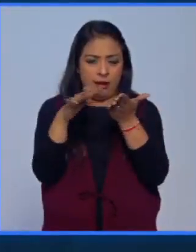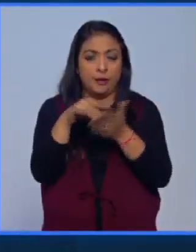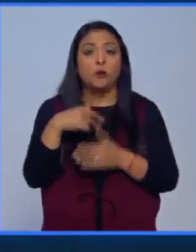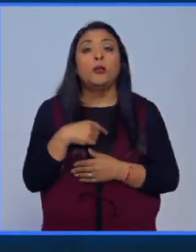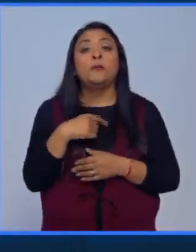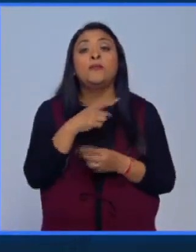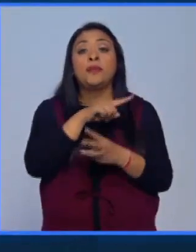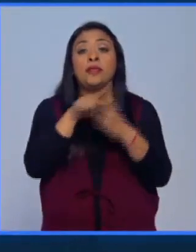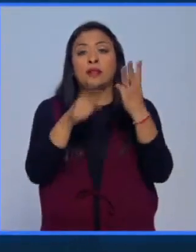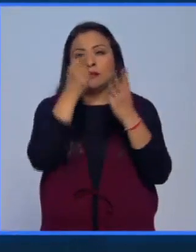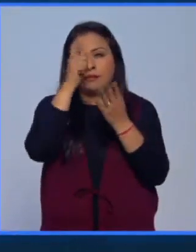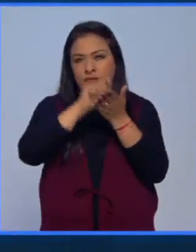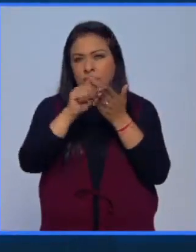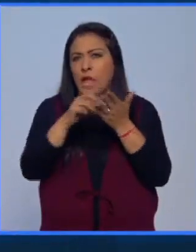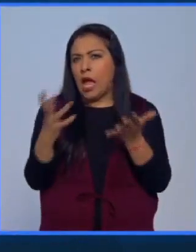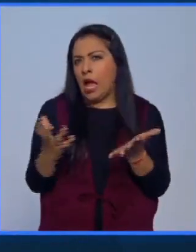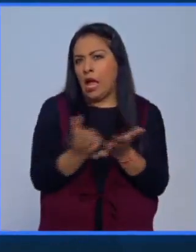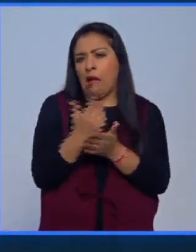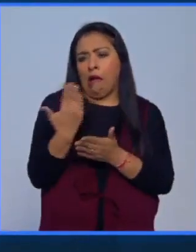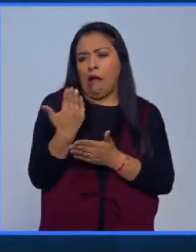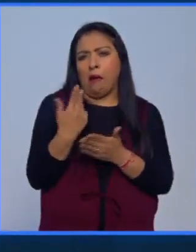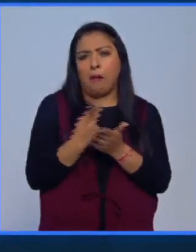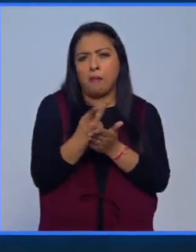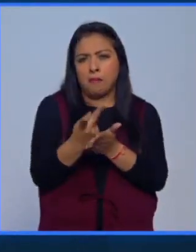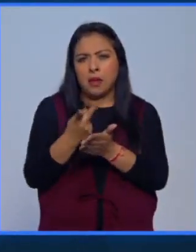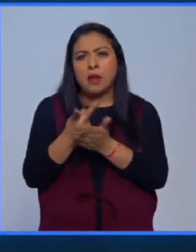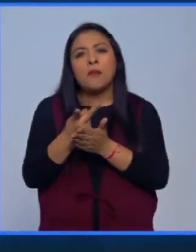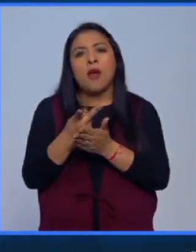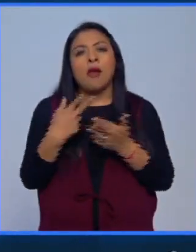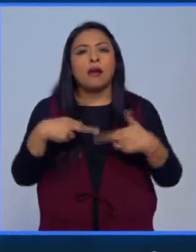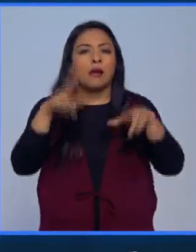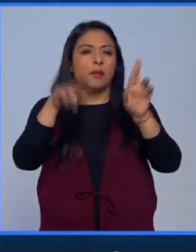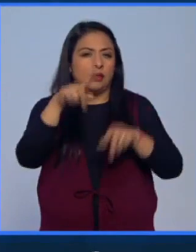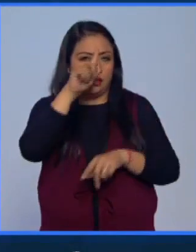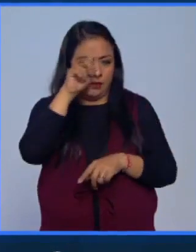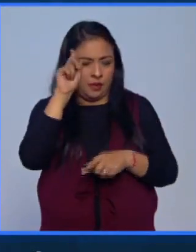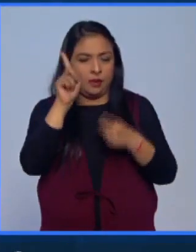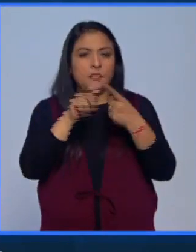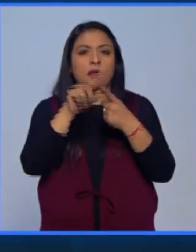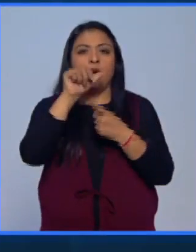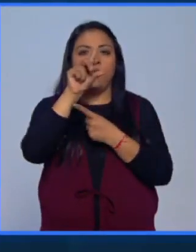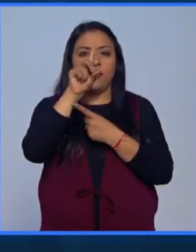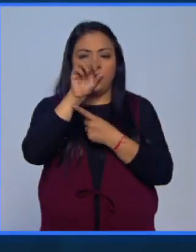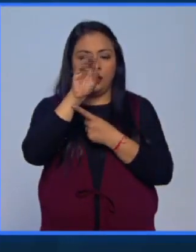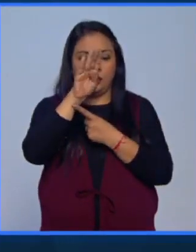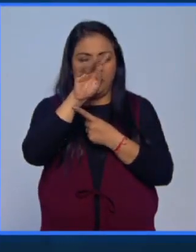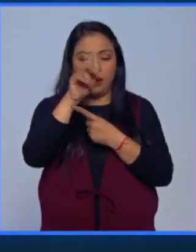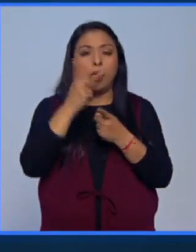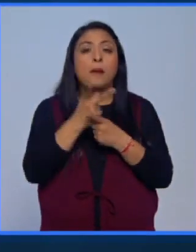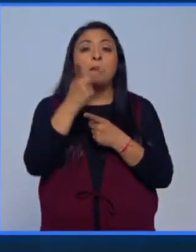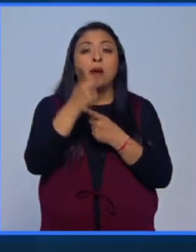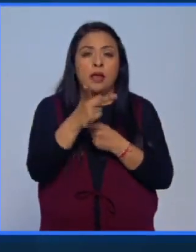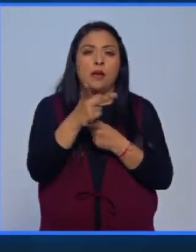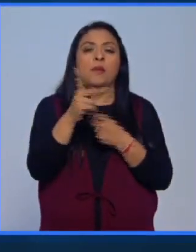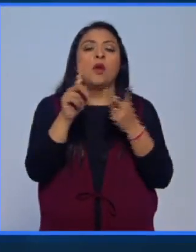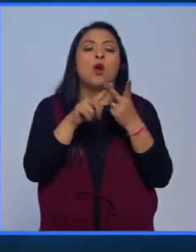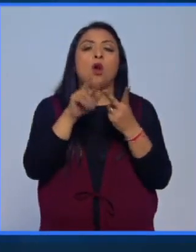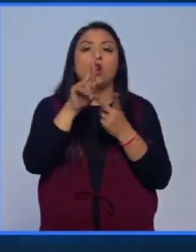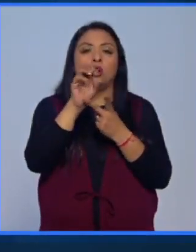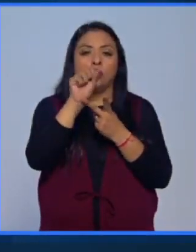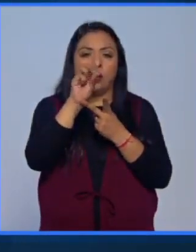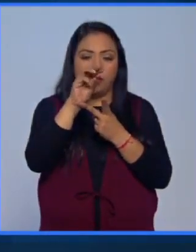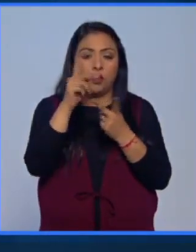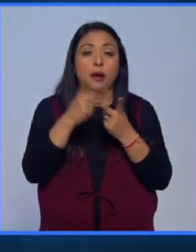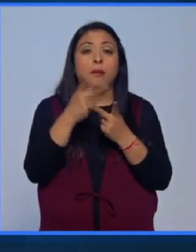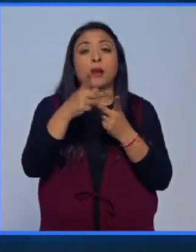Entre los escritores recientemente galardonados que representarán a Madrid se encuentran Andrés Barba, Premio Ralde de Novela, o Rosa Montero,